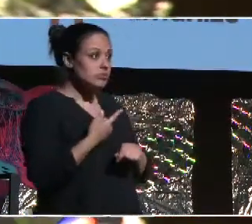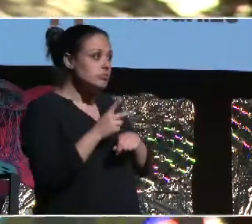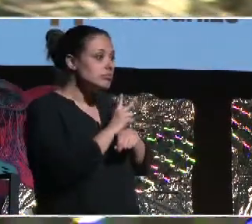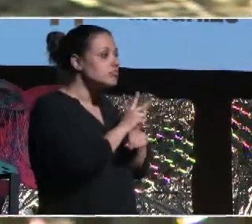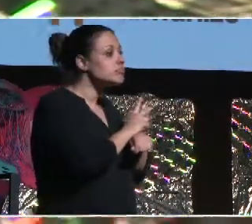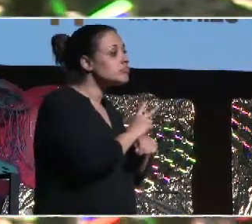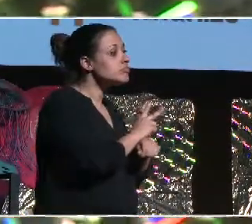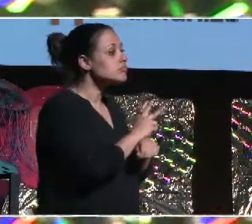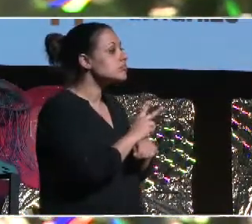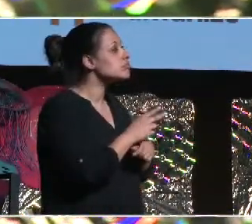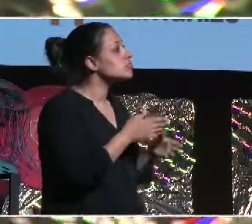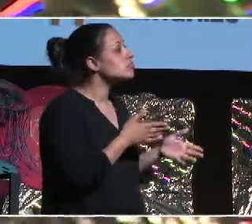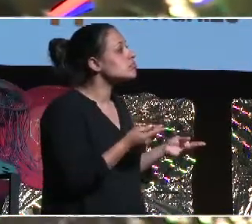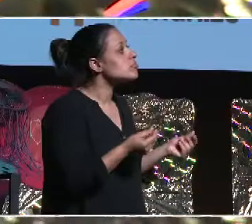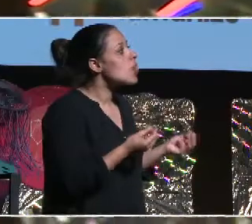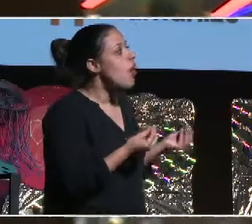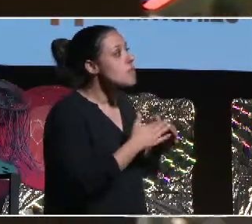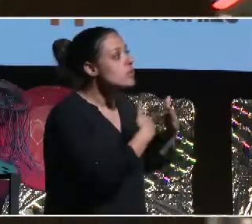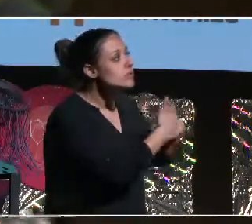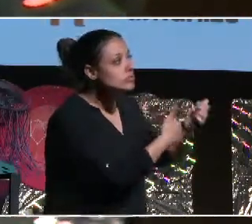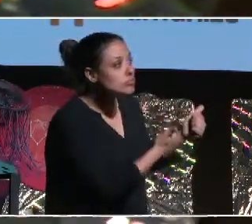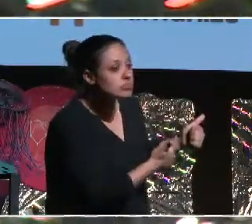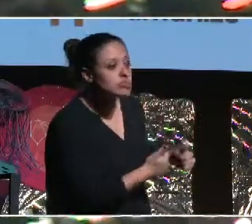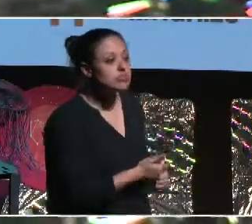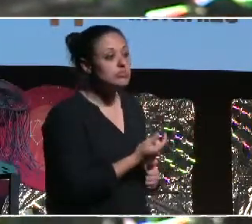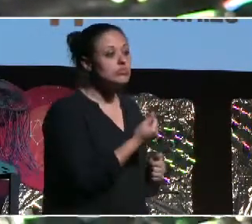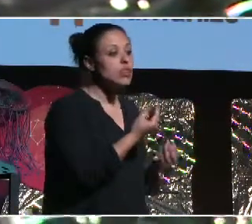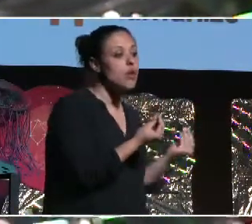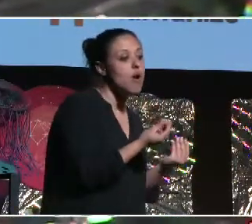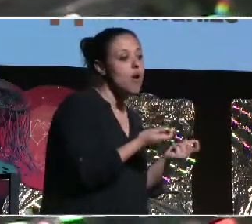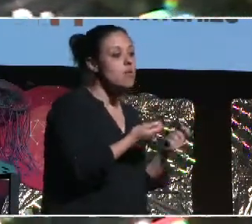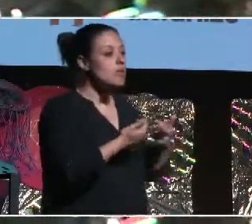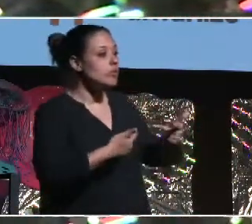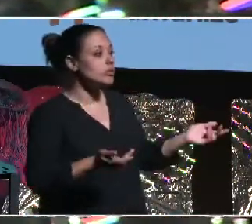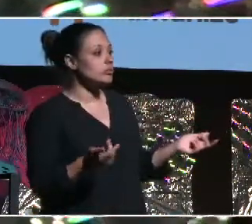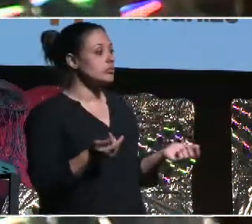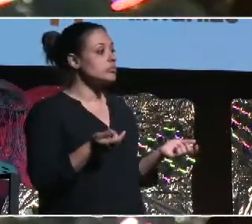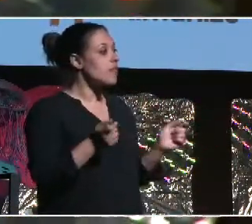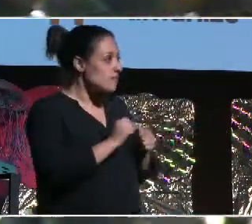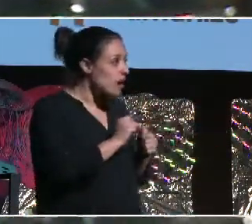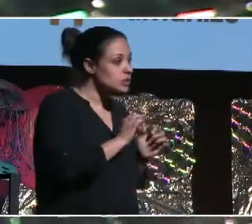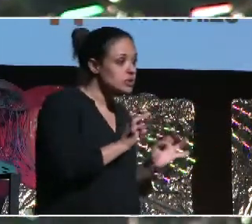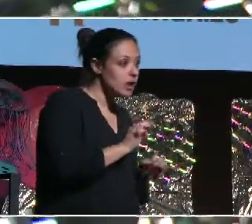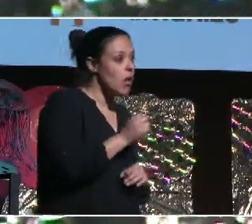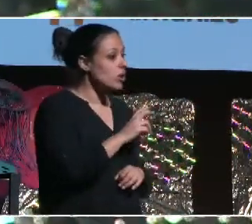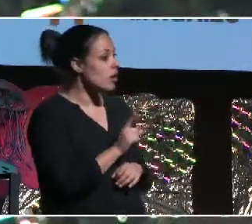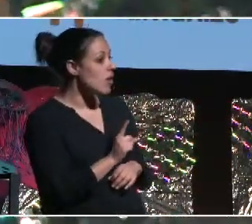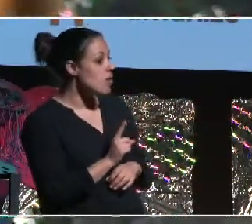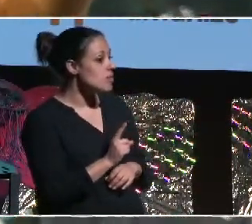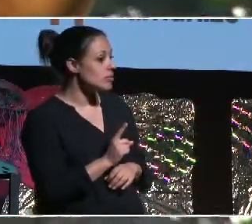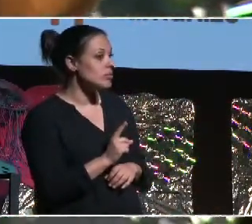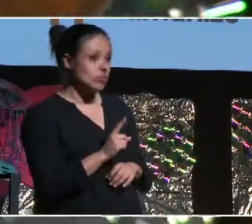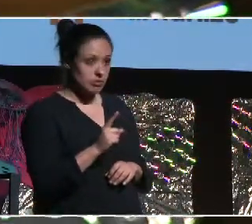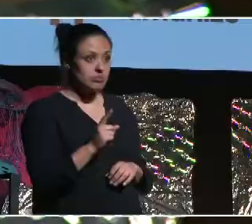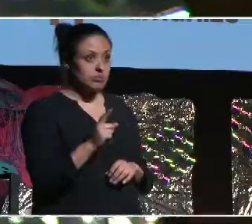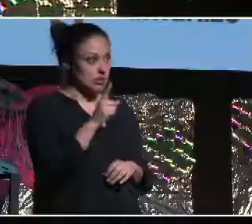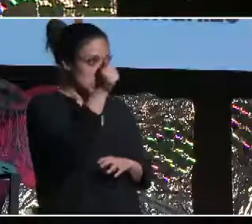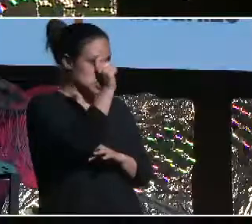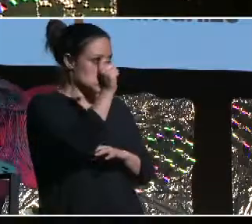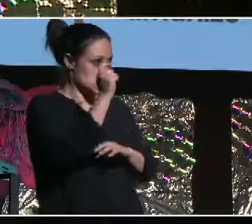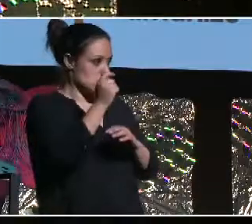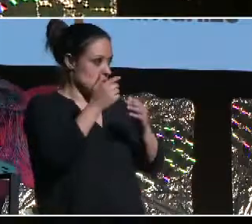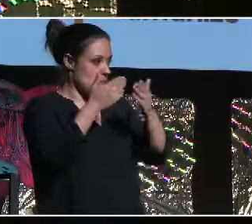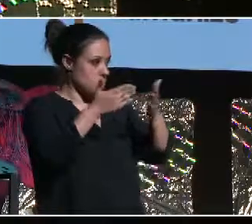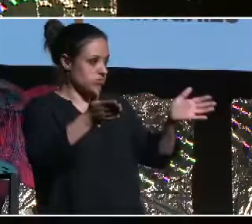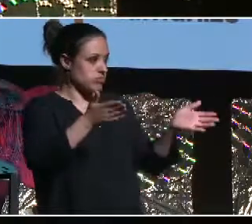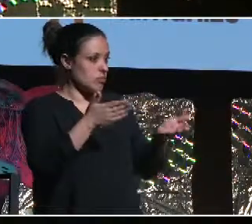va reportando esos avances que el gobierno dice que está haciendo, a ver si se hacen o no. Entonces, bueno, ese era un poco un